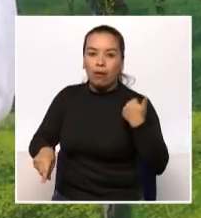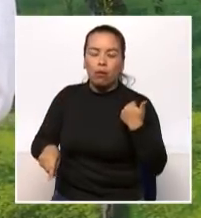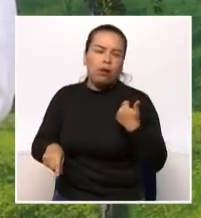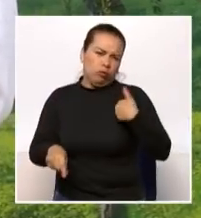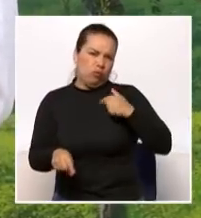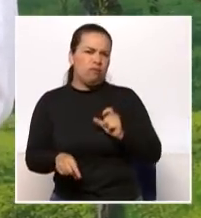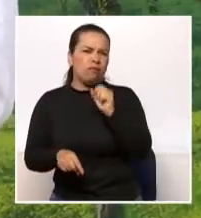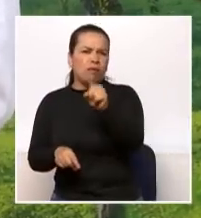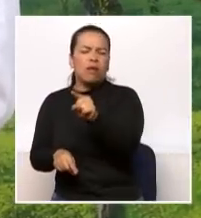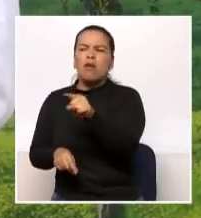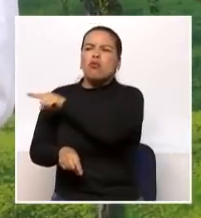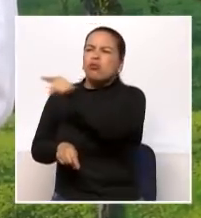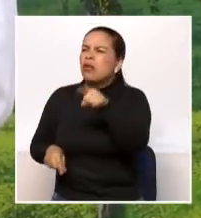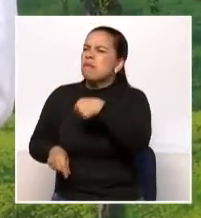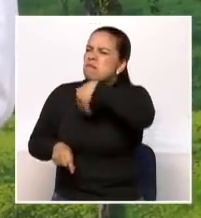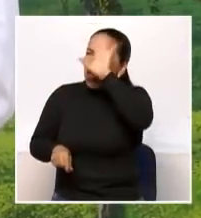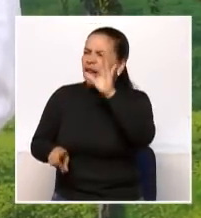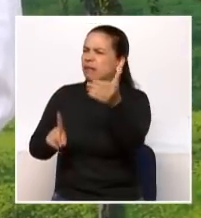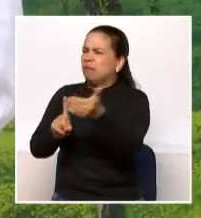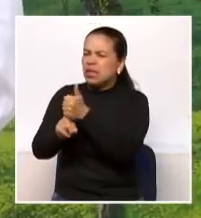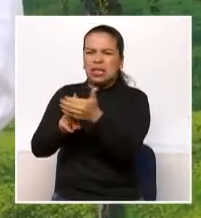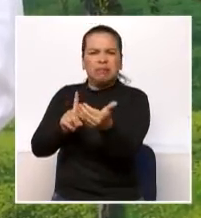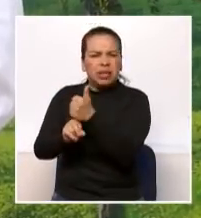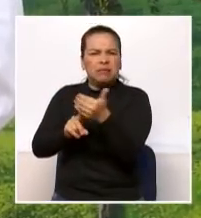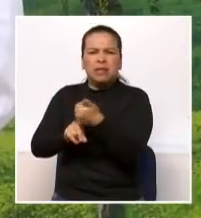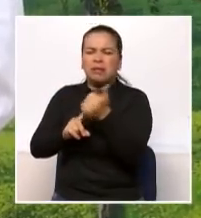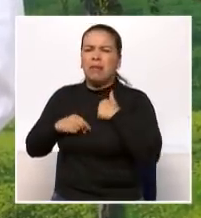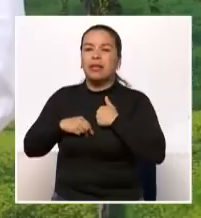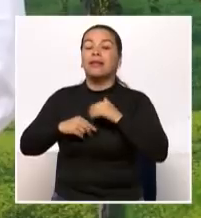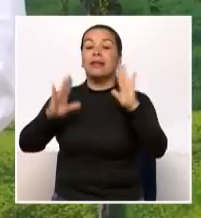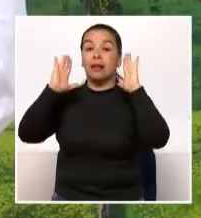lo que más se encuentran? Que ustedes hacen un diagnóstico ecográfico de acá hasta los